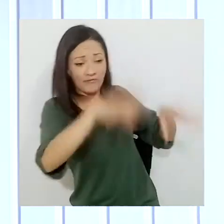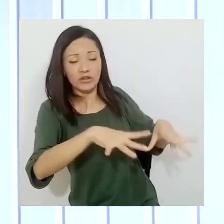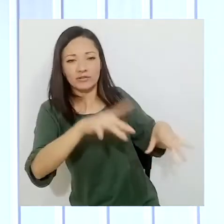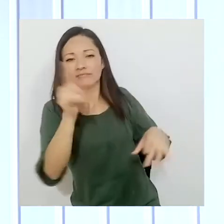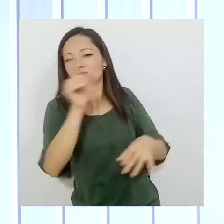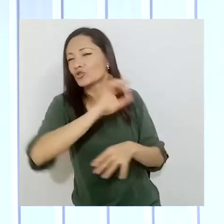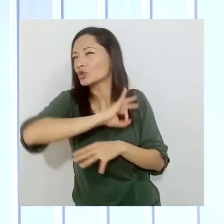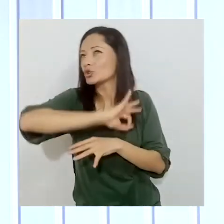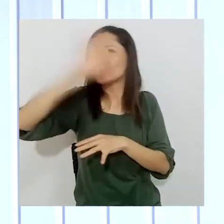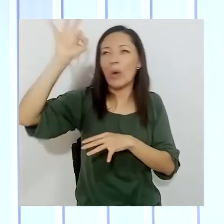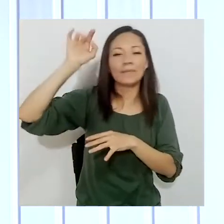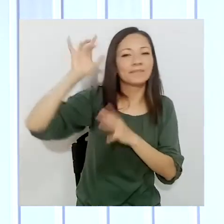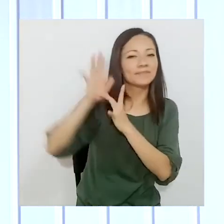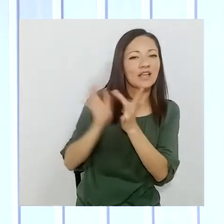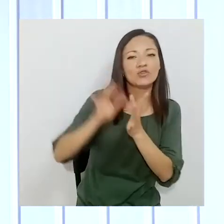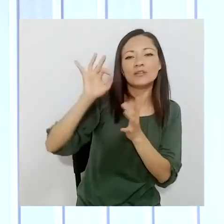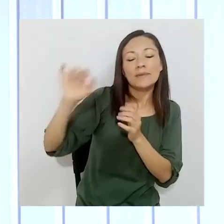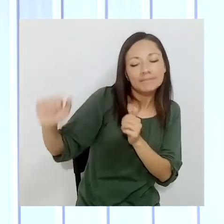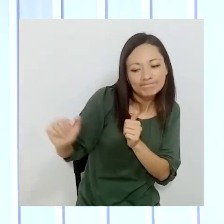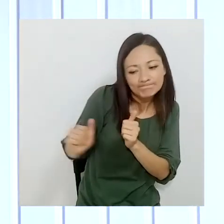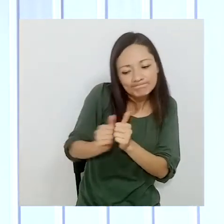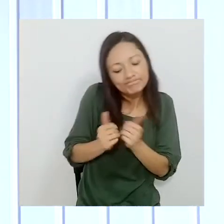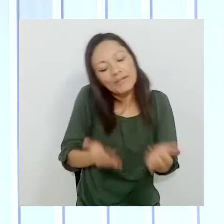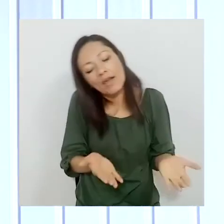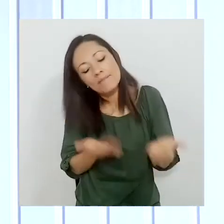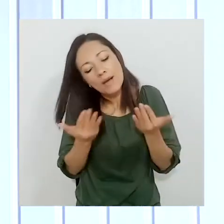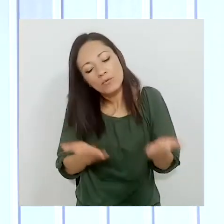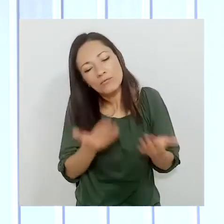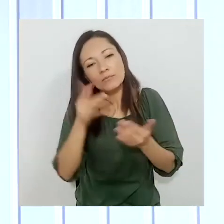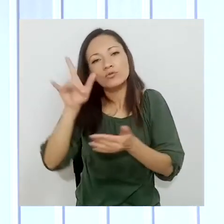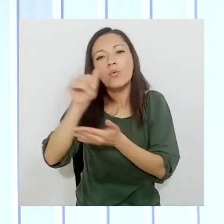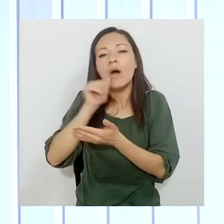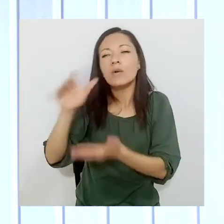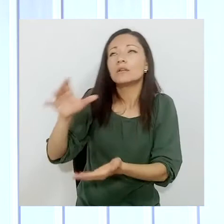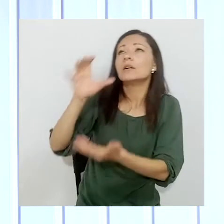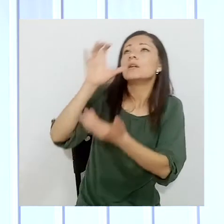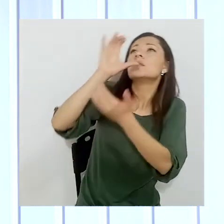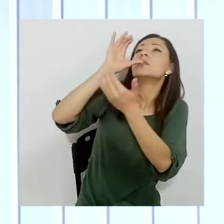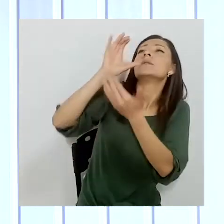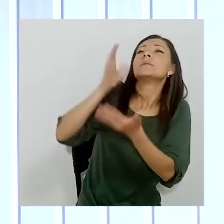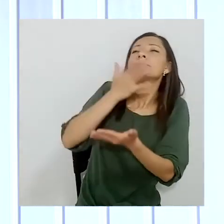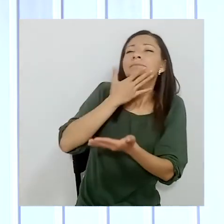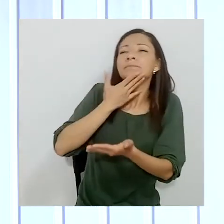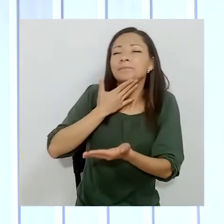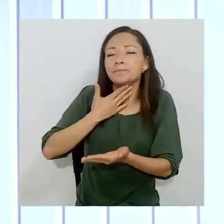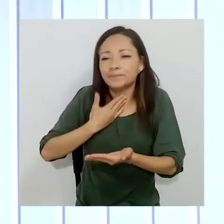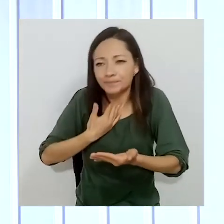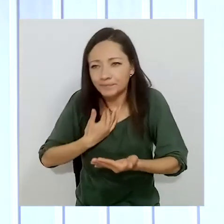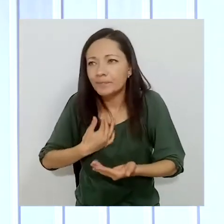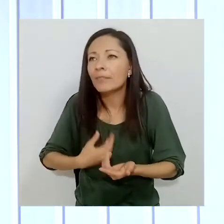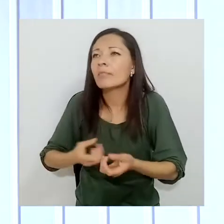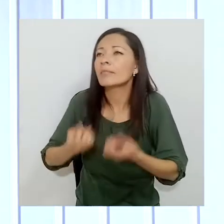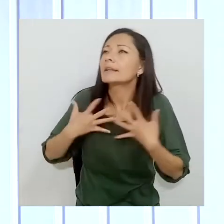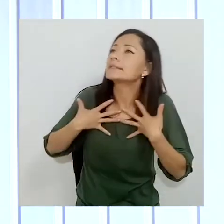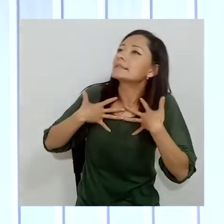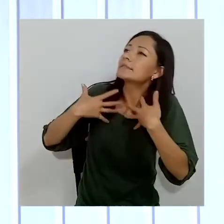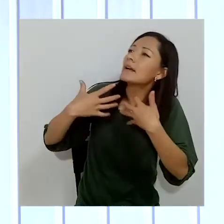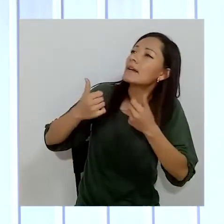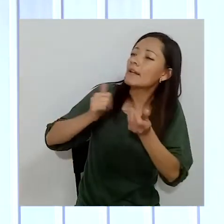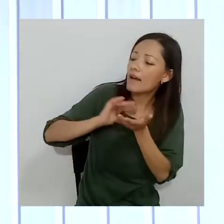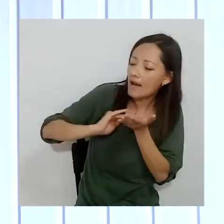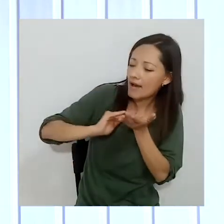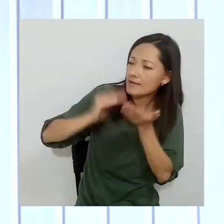Él no nos va a alentar. Él nos va a dar agua de beber durante el camino. Él nos va a sanar, Él nos va a reparar, Él